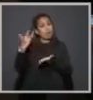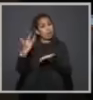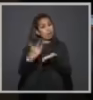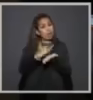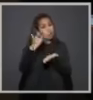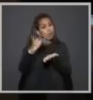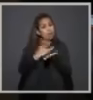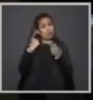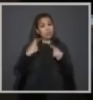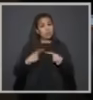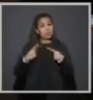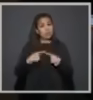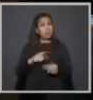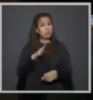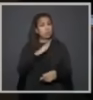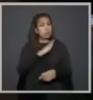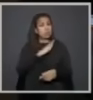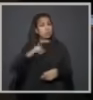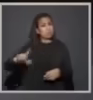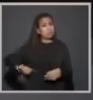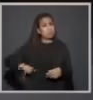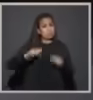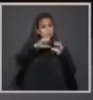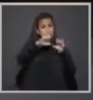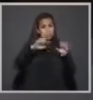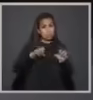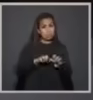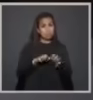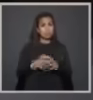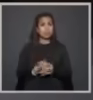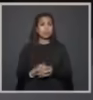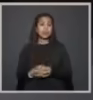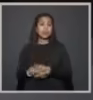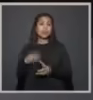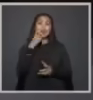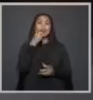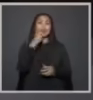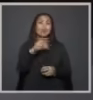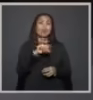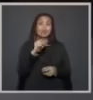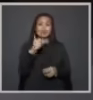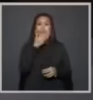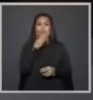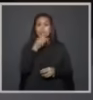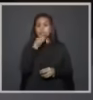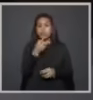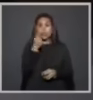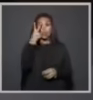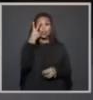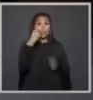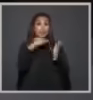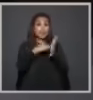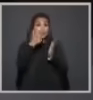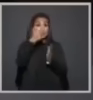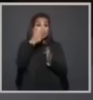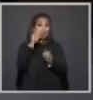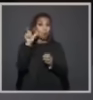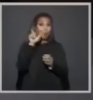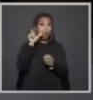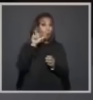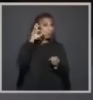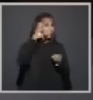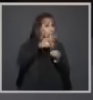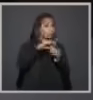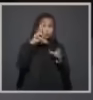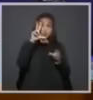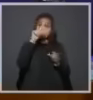que vamos a hacer un buen gobierno. Andrés Manuel, en el 2006, después de que la elección no se dio como